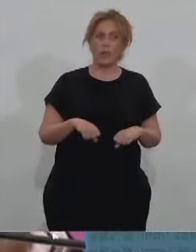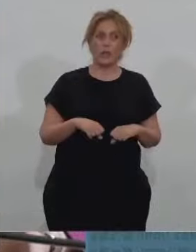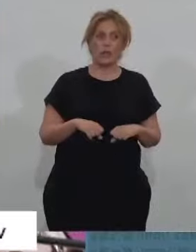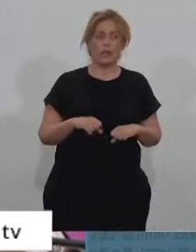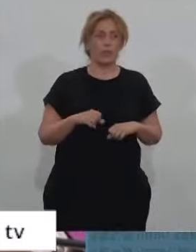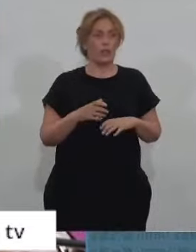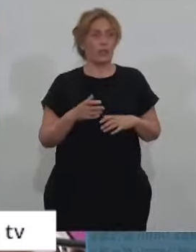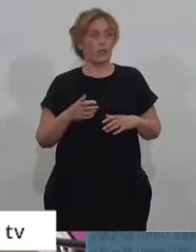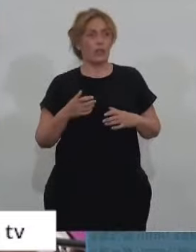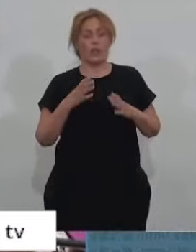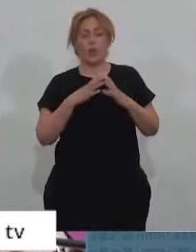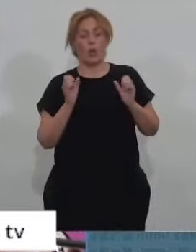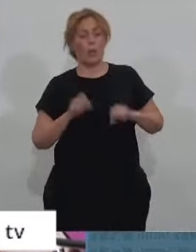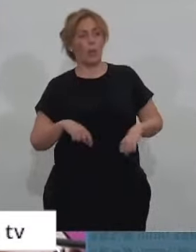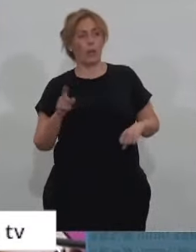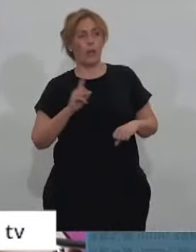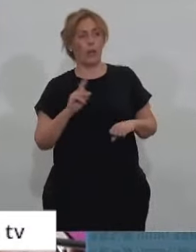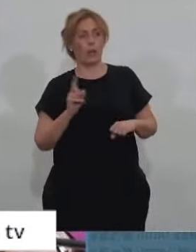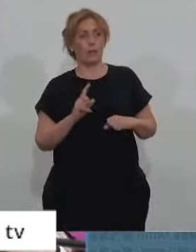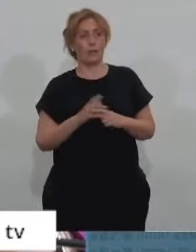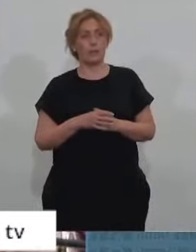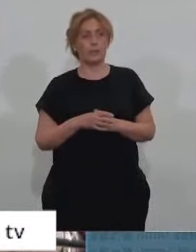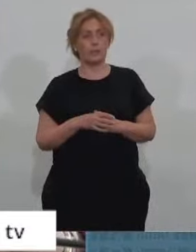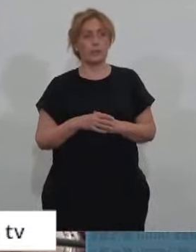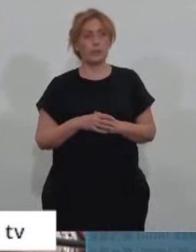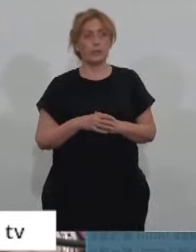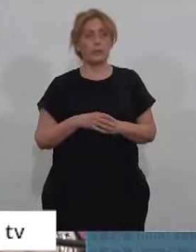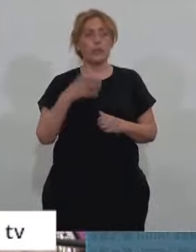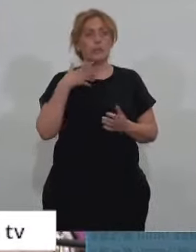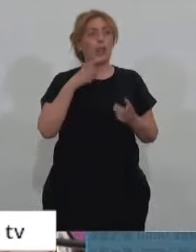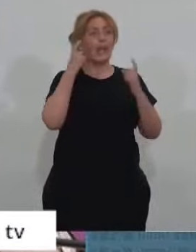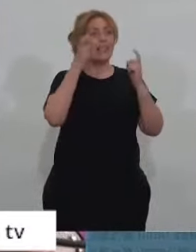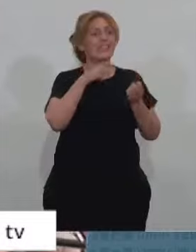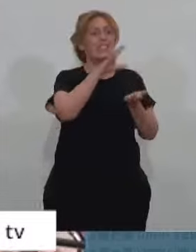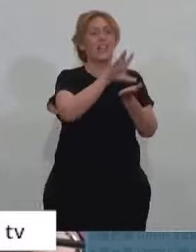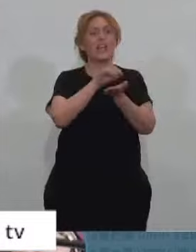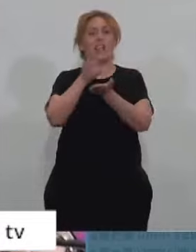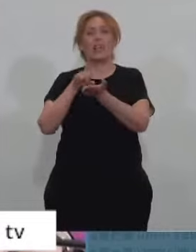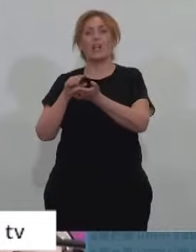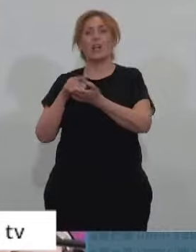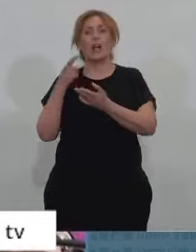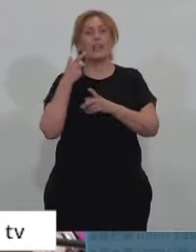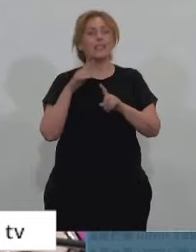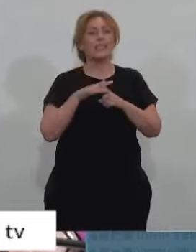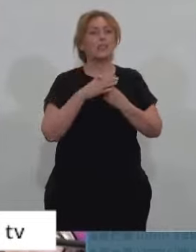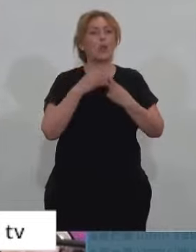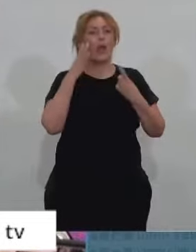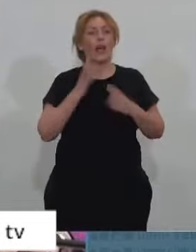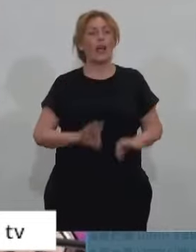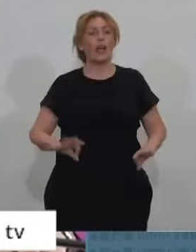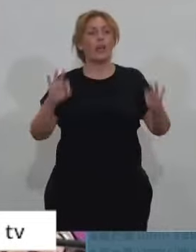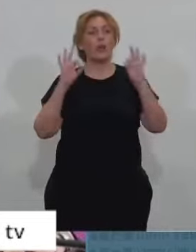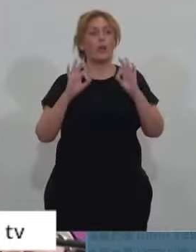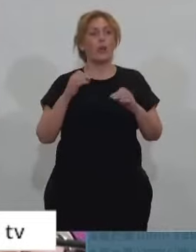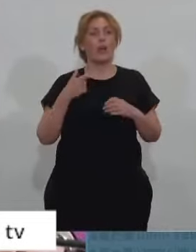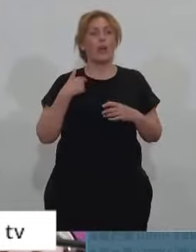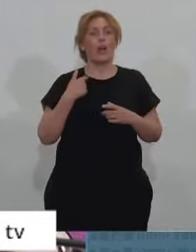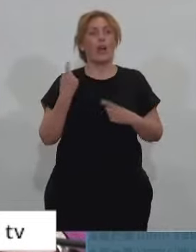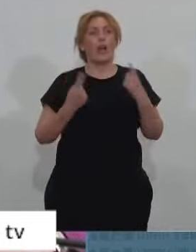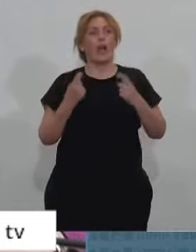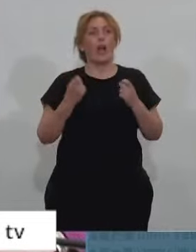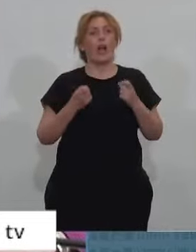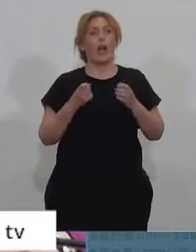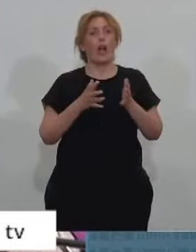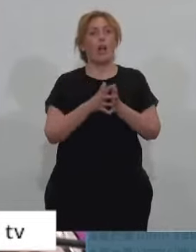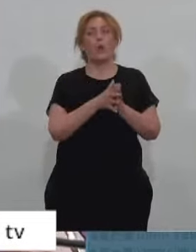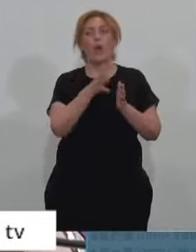han intentado recoger todas las circunstancias excepcionales e incluso hemos ampliado ante situaciones determinadas que se estaban dando en la corporación y